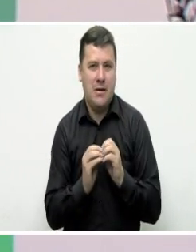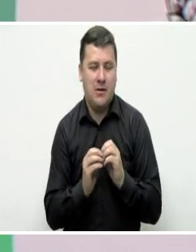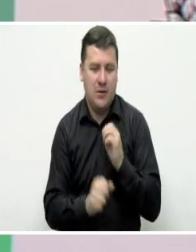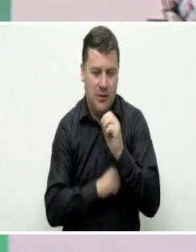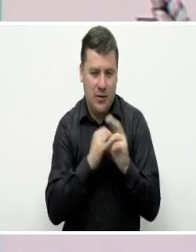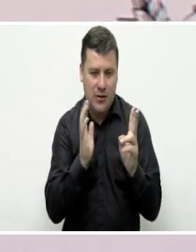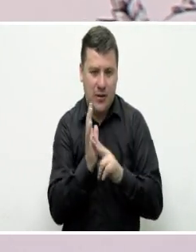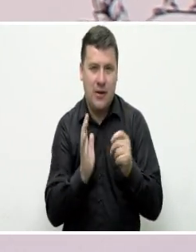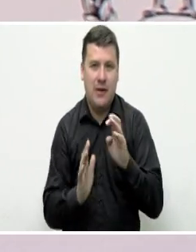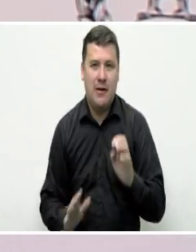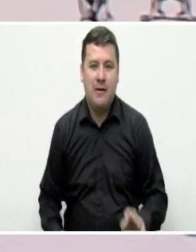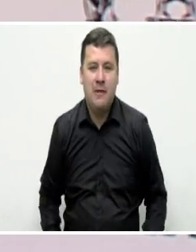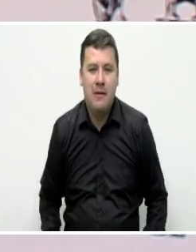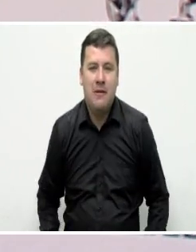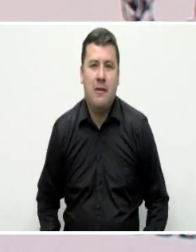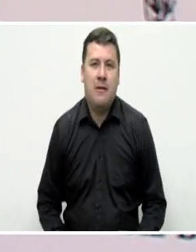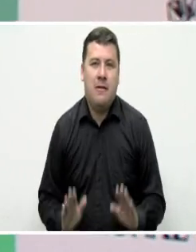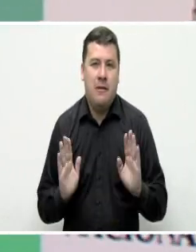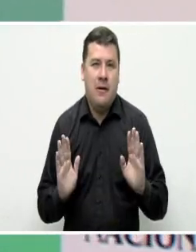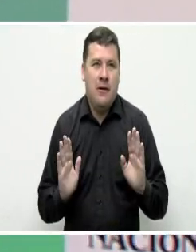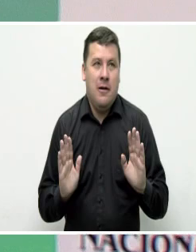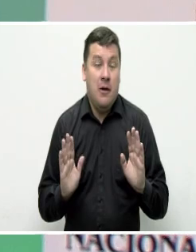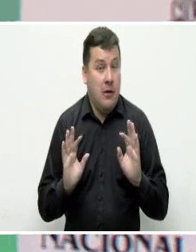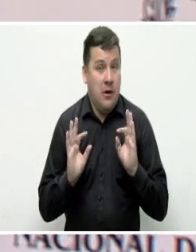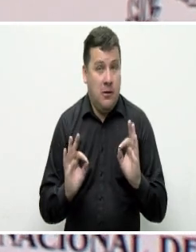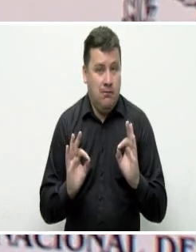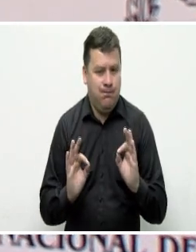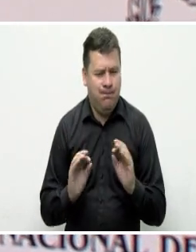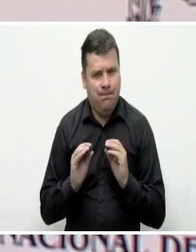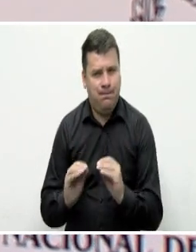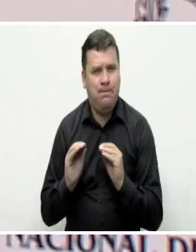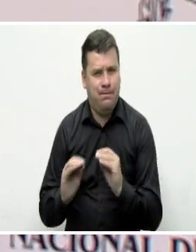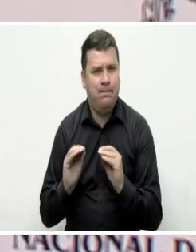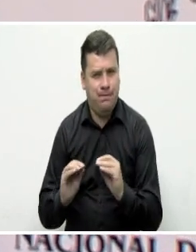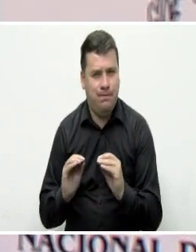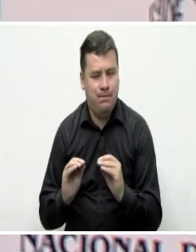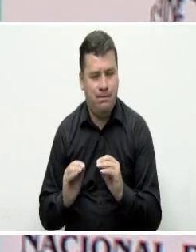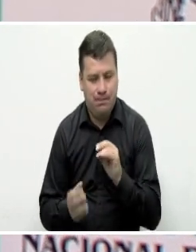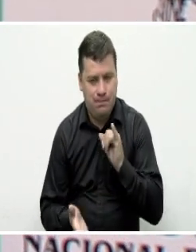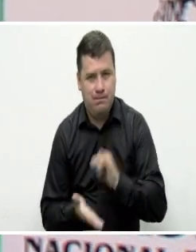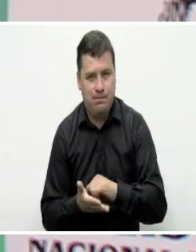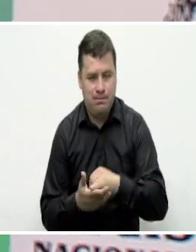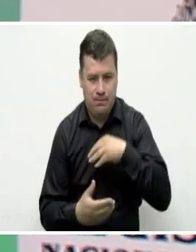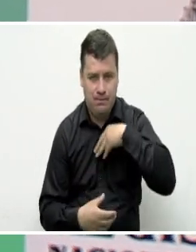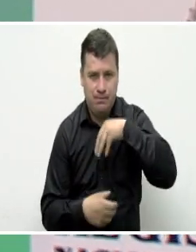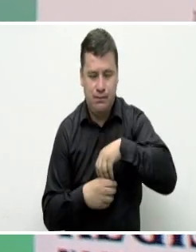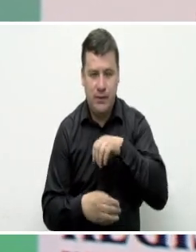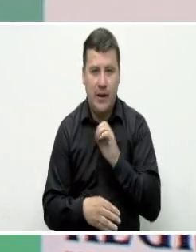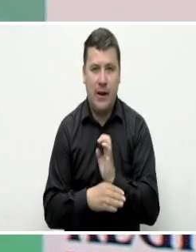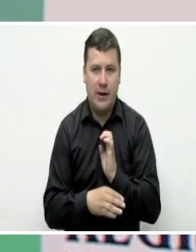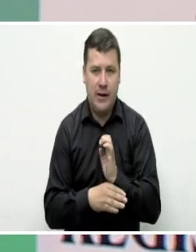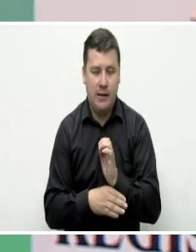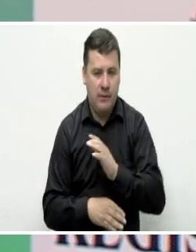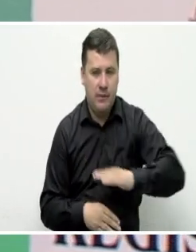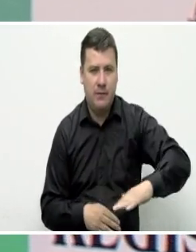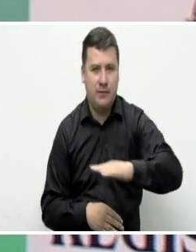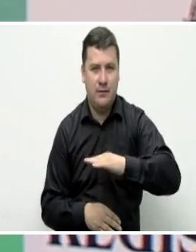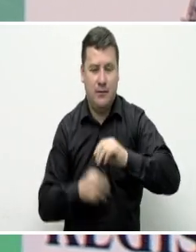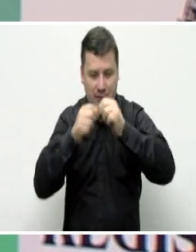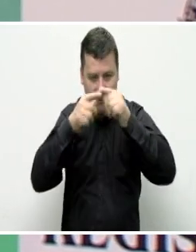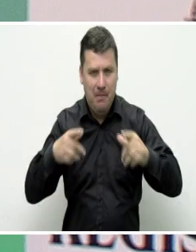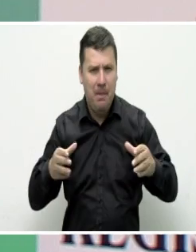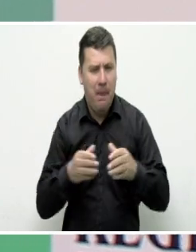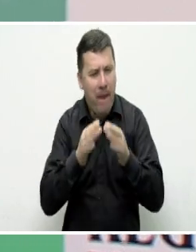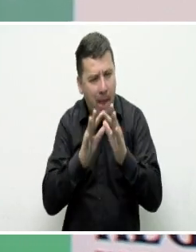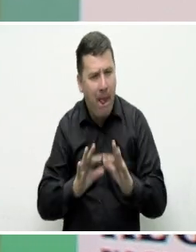el 2019. Y bueno, dentro de la formación y el funcionamiento mismo de una entidad, en este caso pública, es